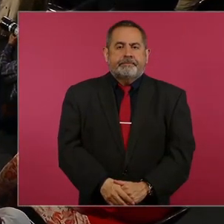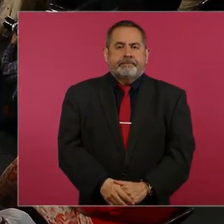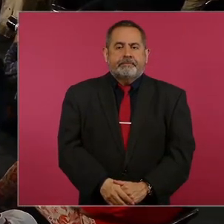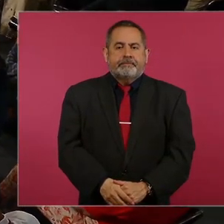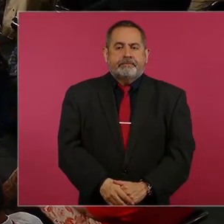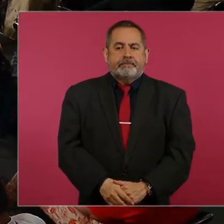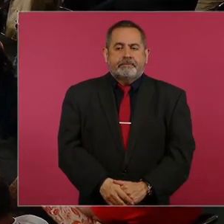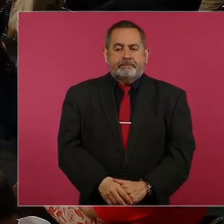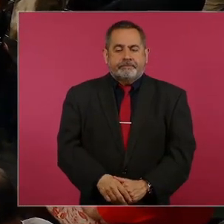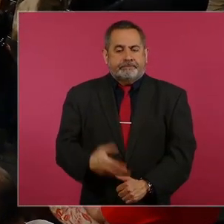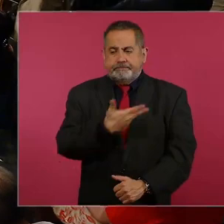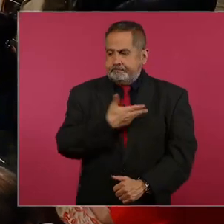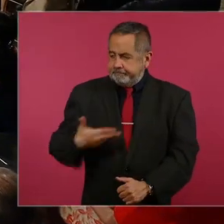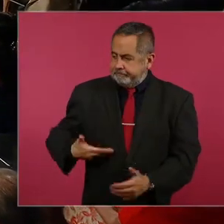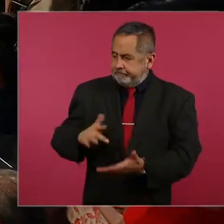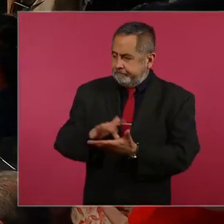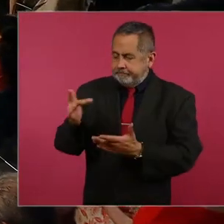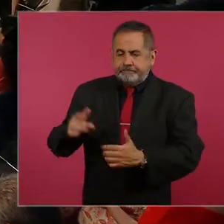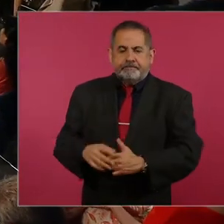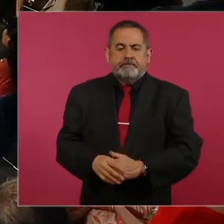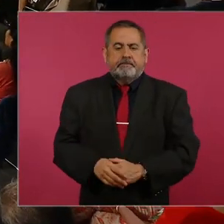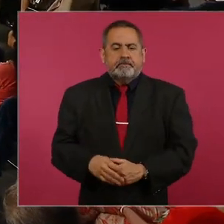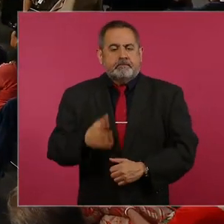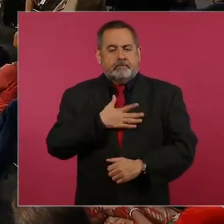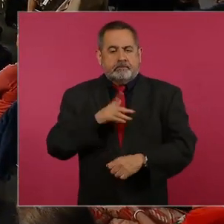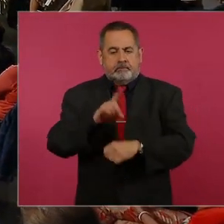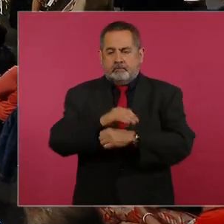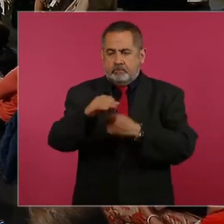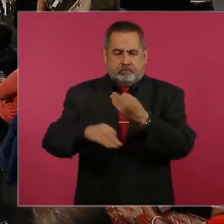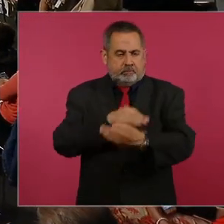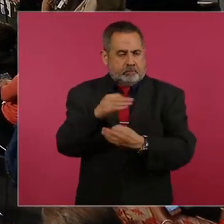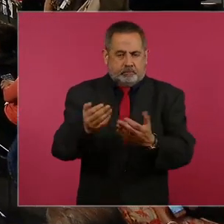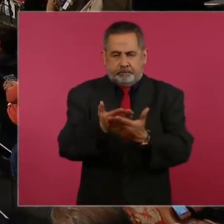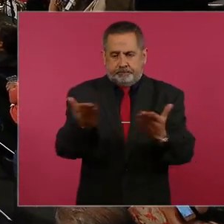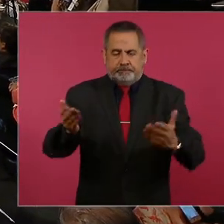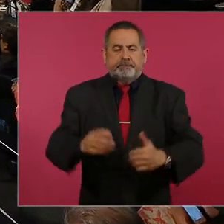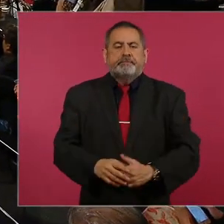Muchas gracias, señor presidente. Buenos días a todas y a todos.